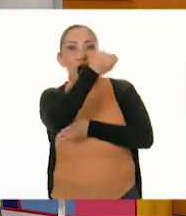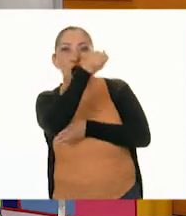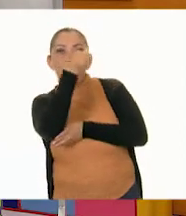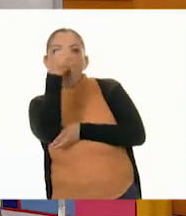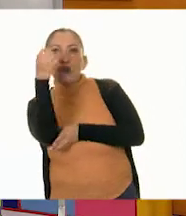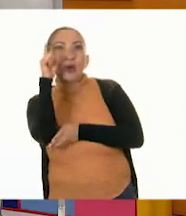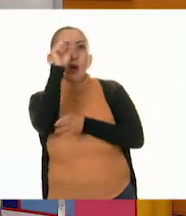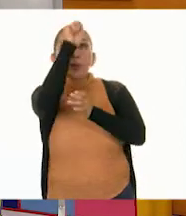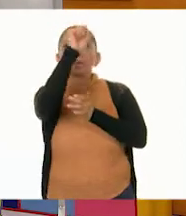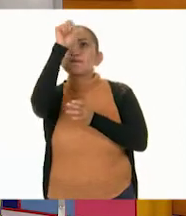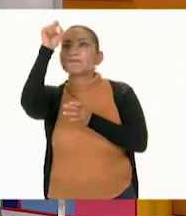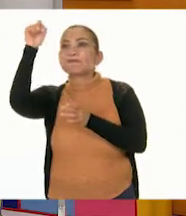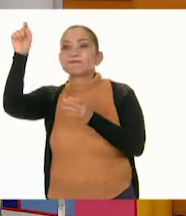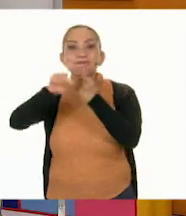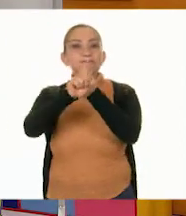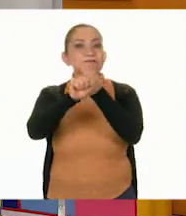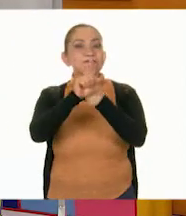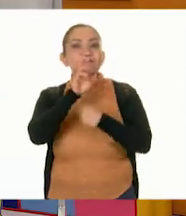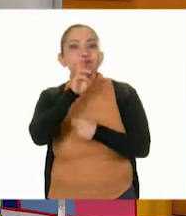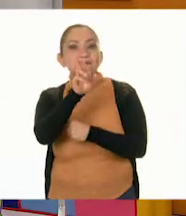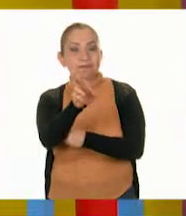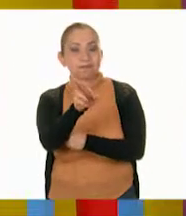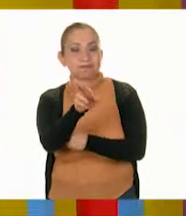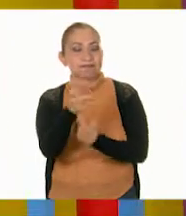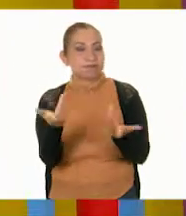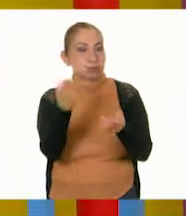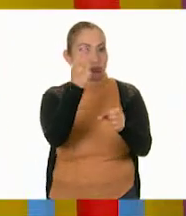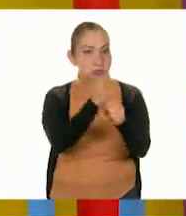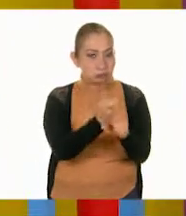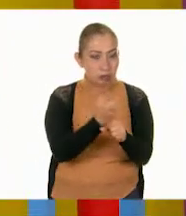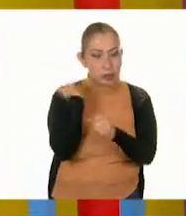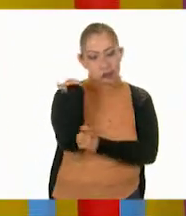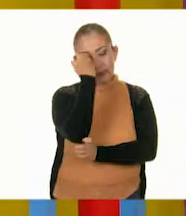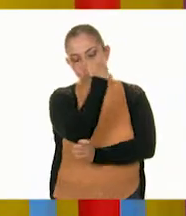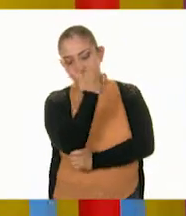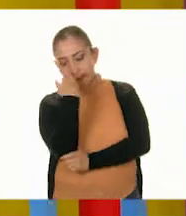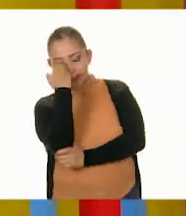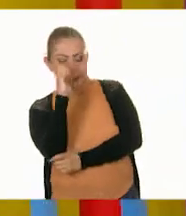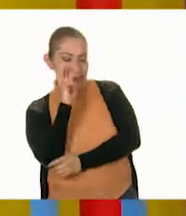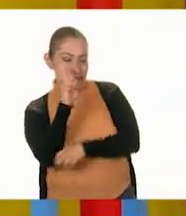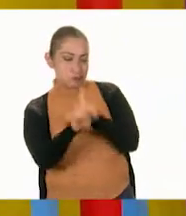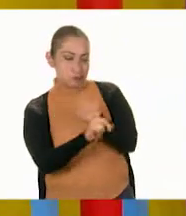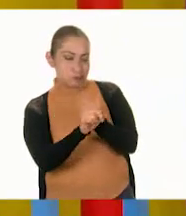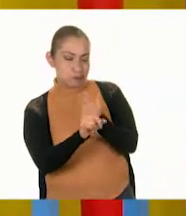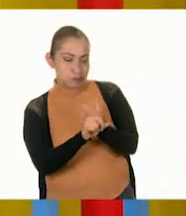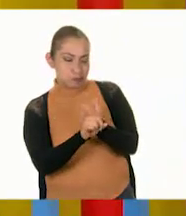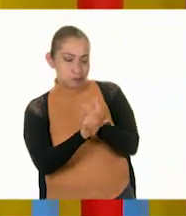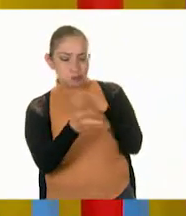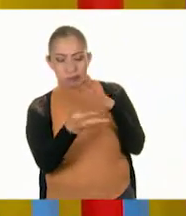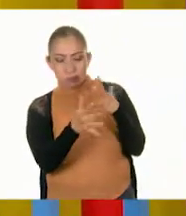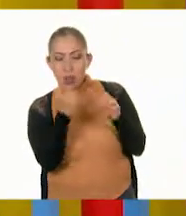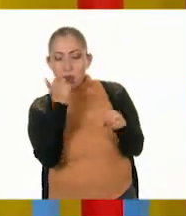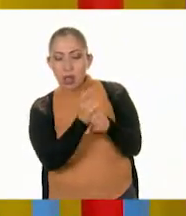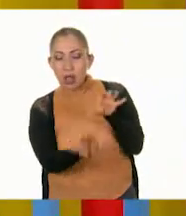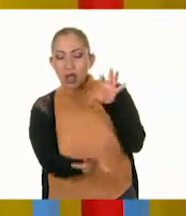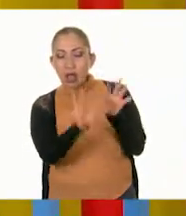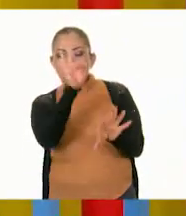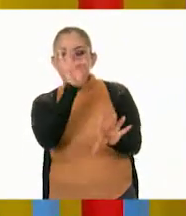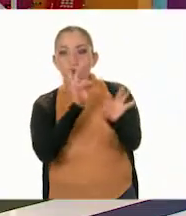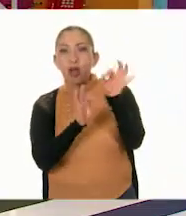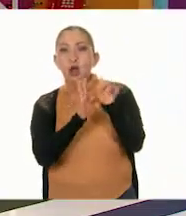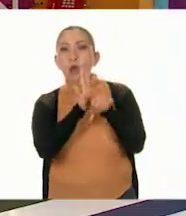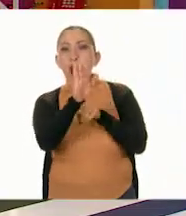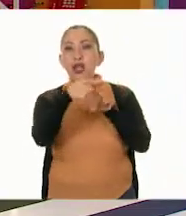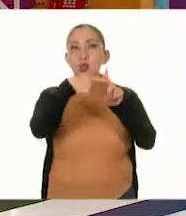al momento de resolver los problemas. Ajá. O sea, digamos que primero podemos analizar el problema, más o menos identificar, dices que lo resuelvo